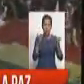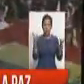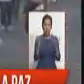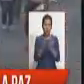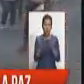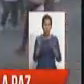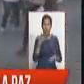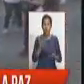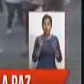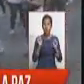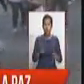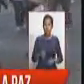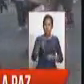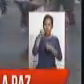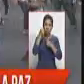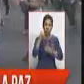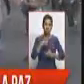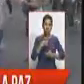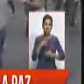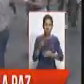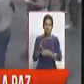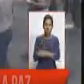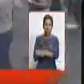podrían definir medidas de presión antes de las elecciones nacionales